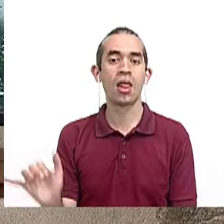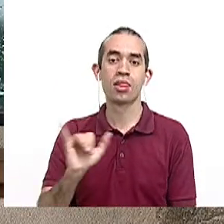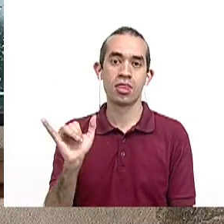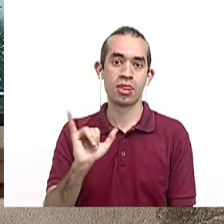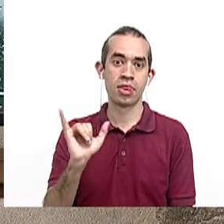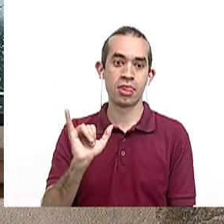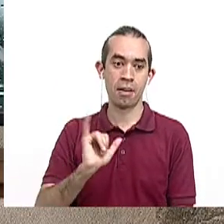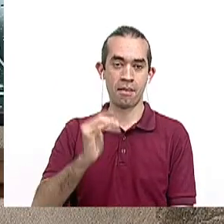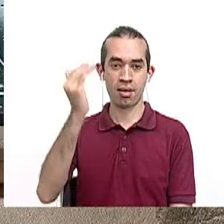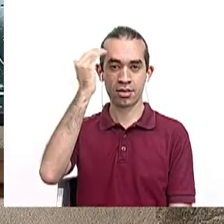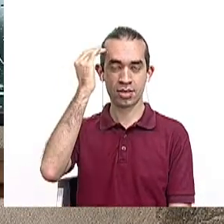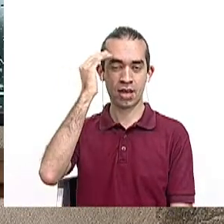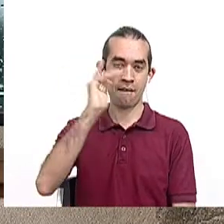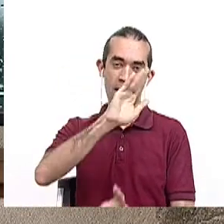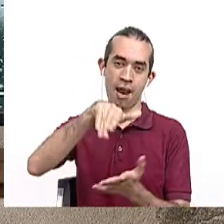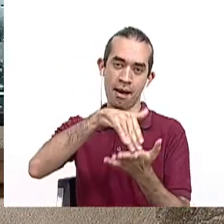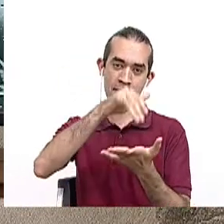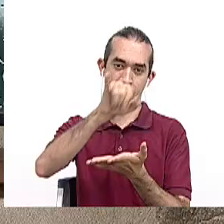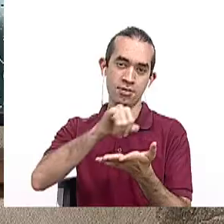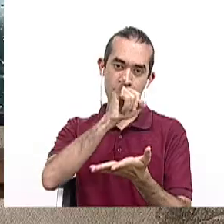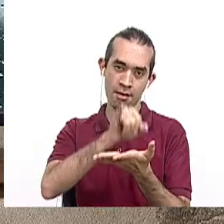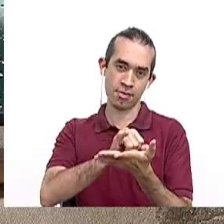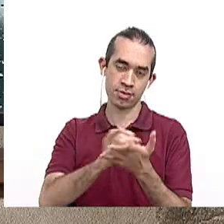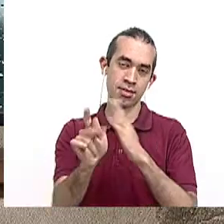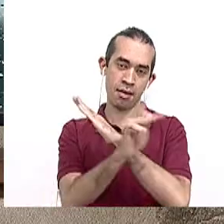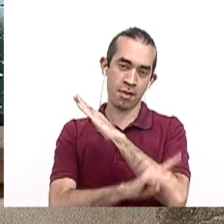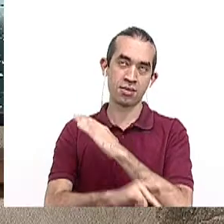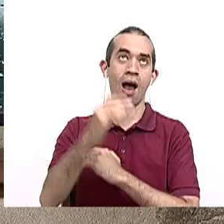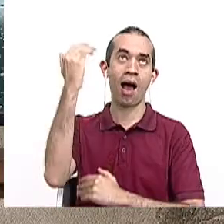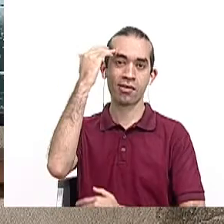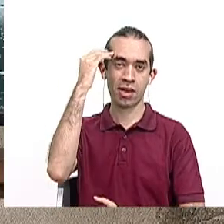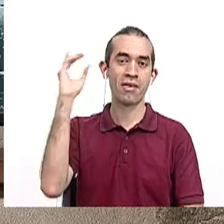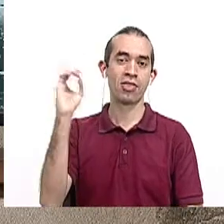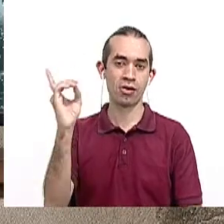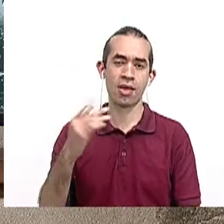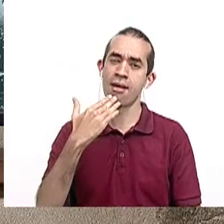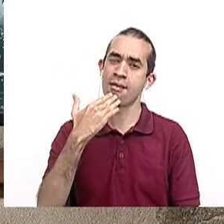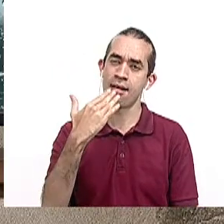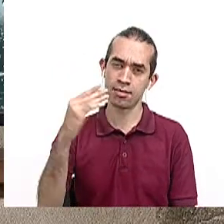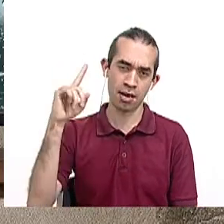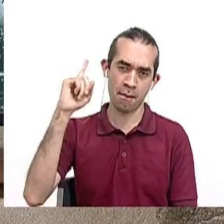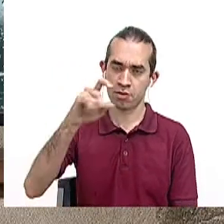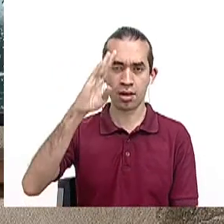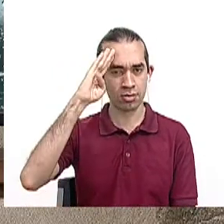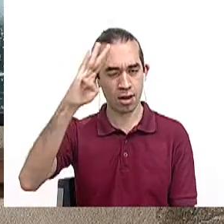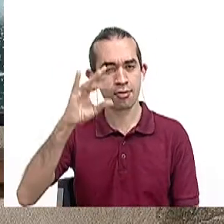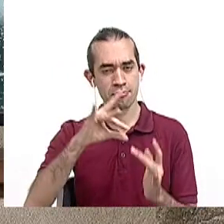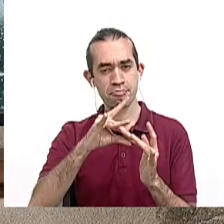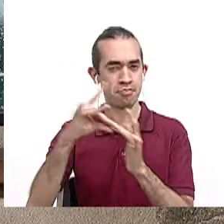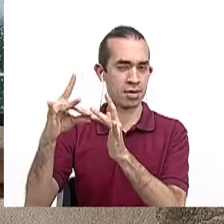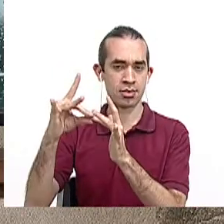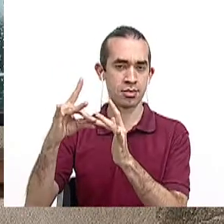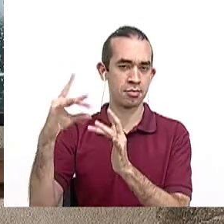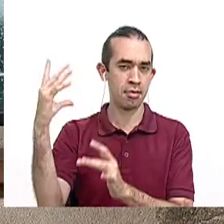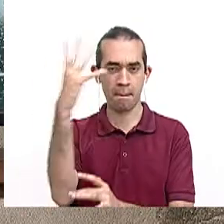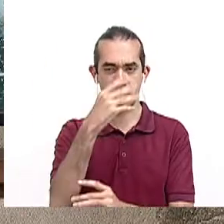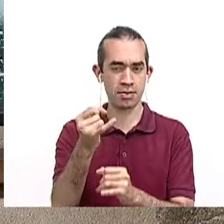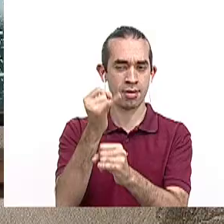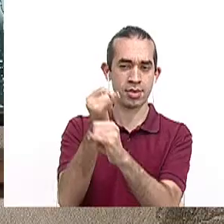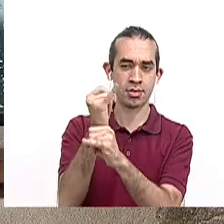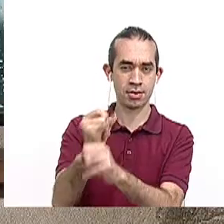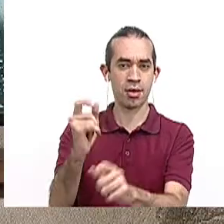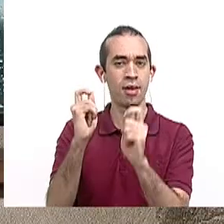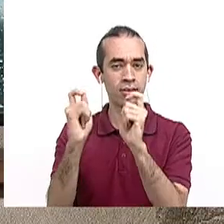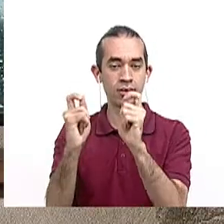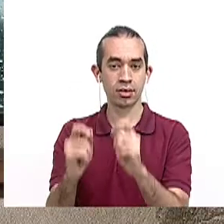geografía capitalina de nuestro país. Gracias por la pregunta y un saludo muy especial a esa bellísima institución